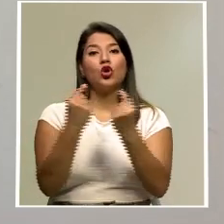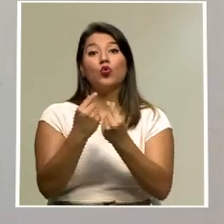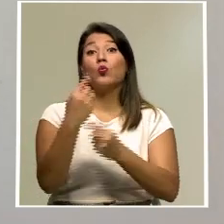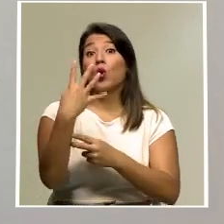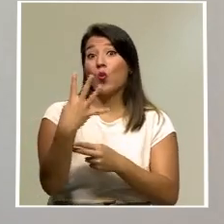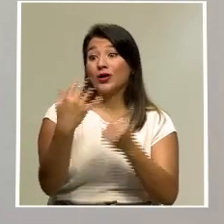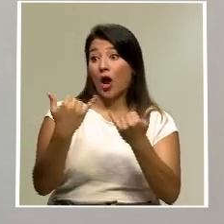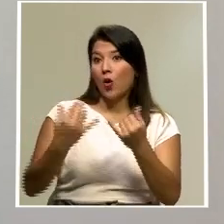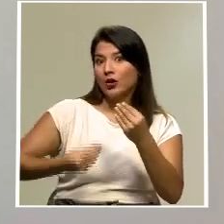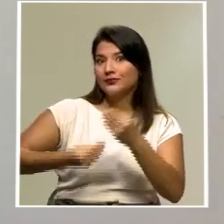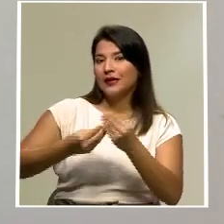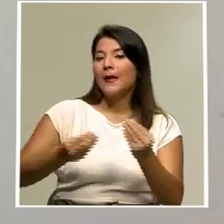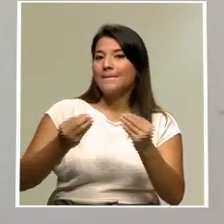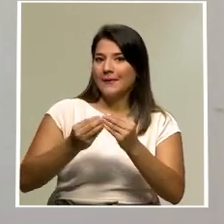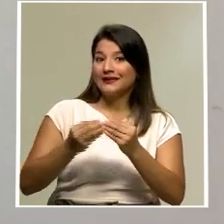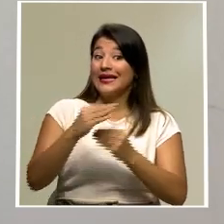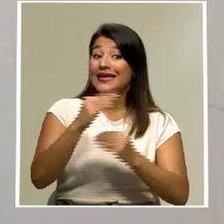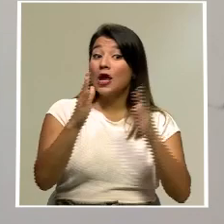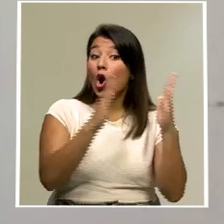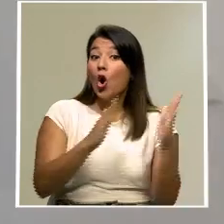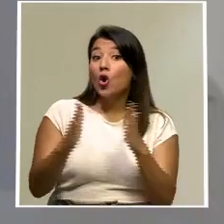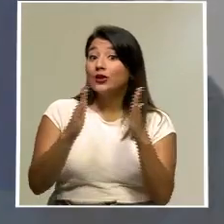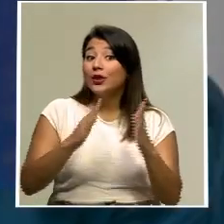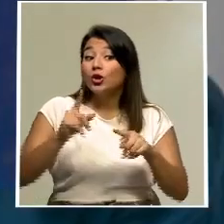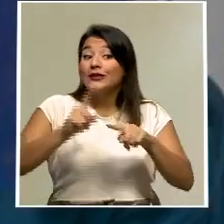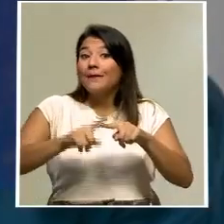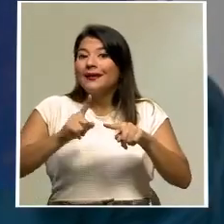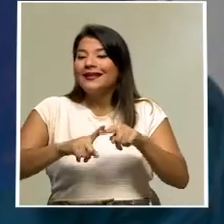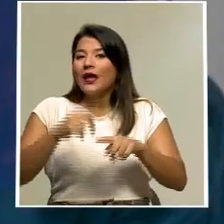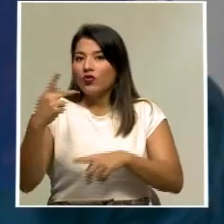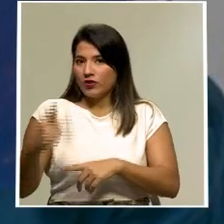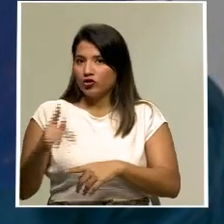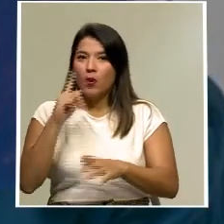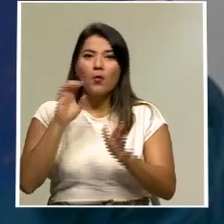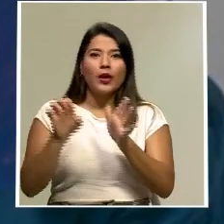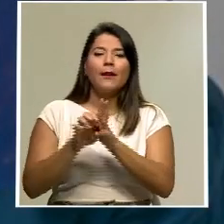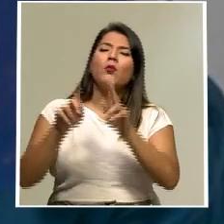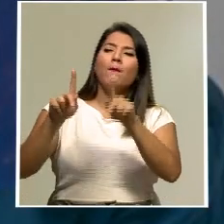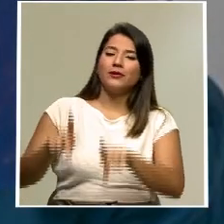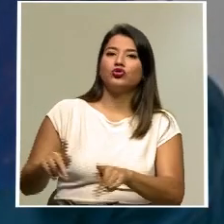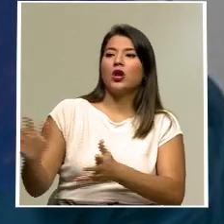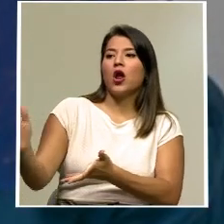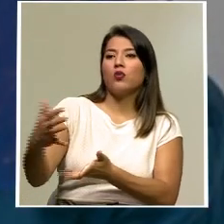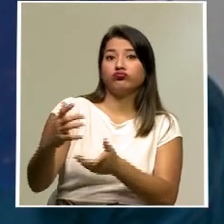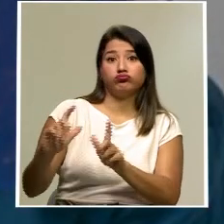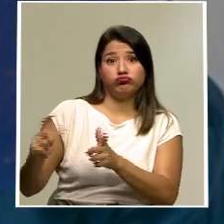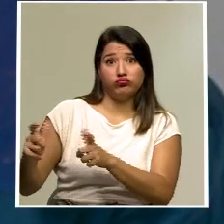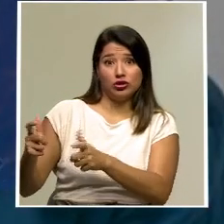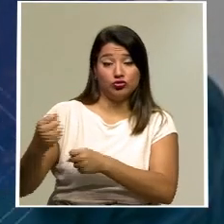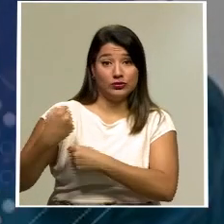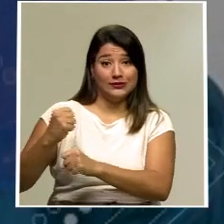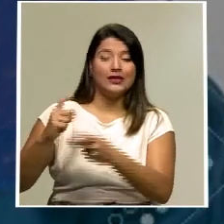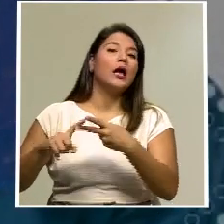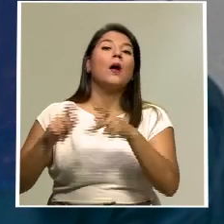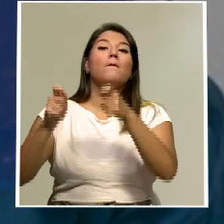y ordenada según el riesgo que podrían representar: recolectores de residuos sólidos, docentes públicos y privados, personal